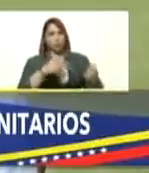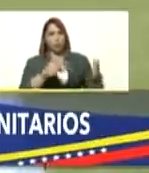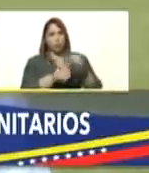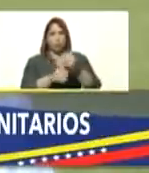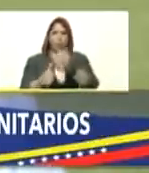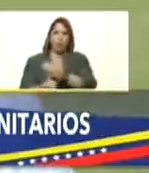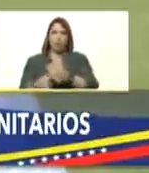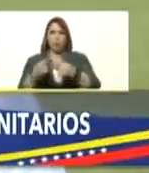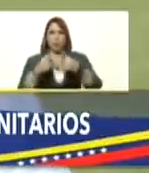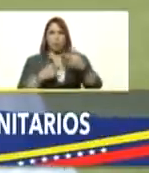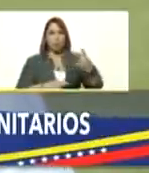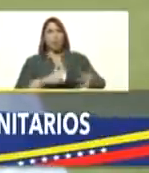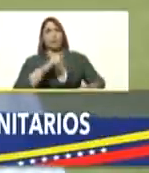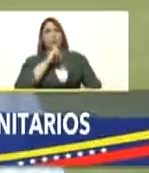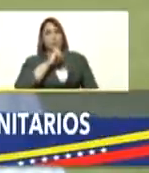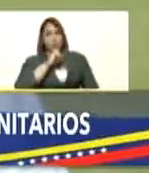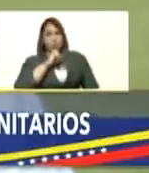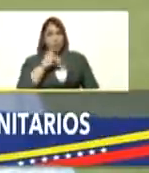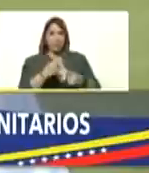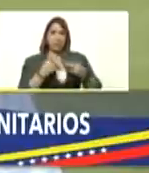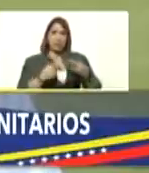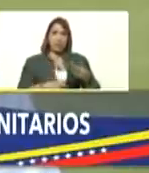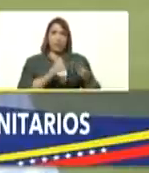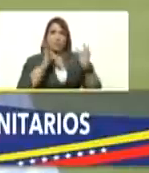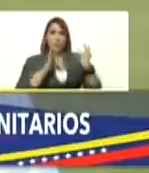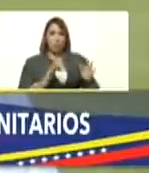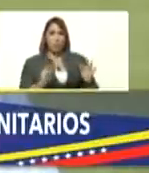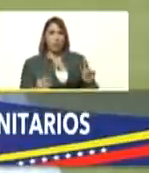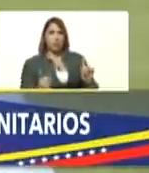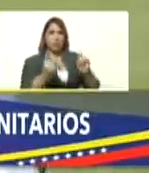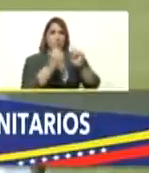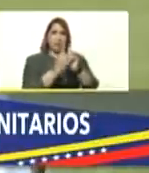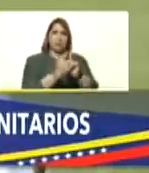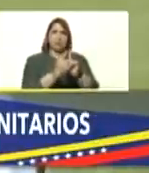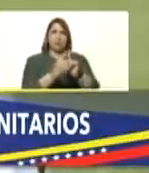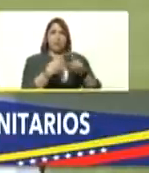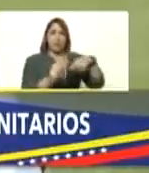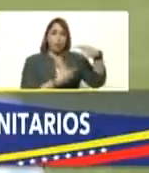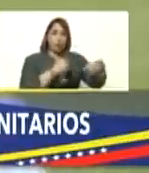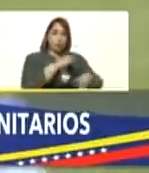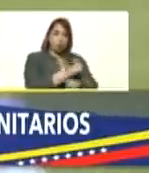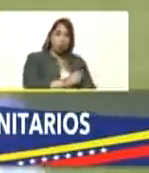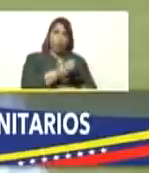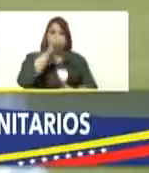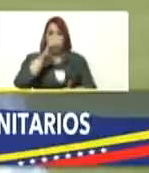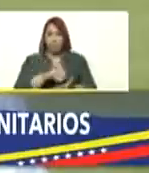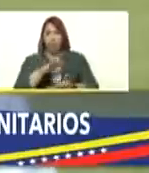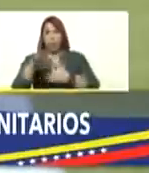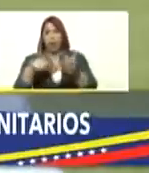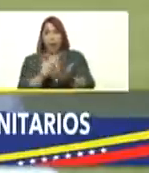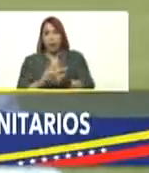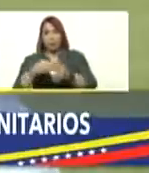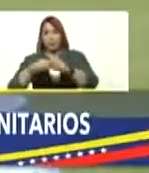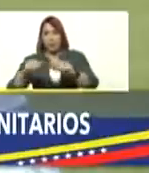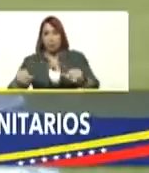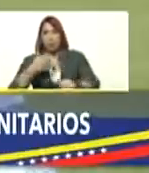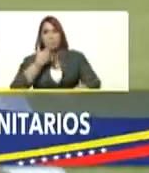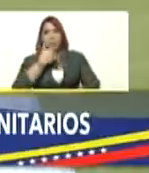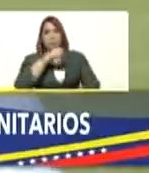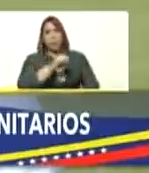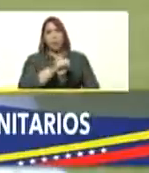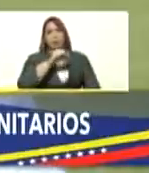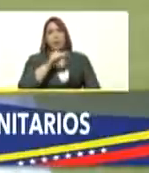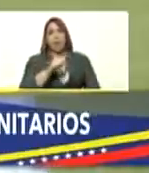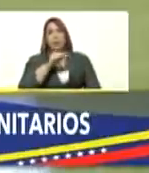Primero, distintas formas de acercamiento de la revolución y el Estado hacia el territorio. Las ASIC, por ejemplo, que tenían